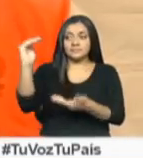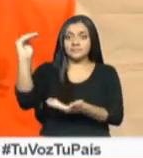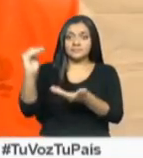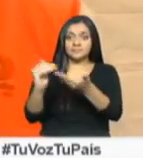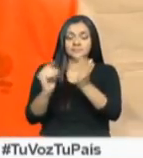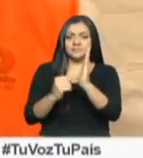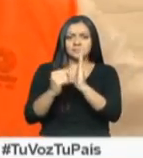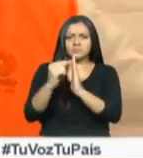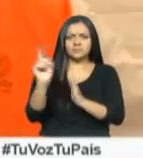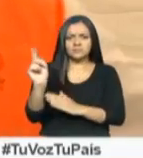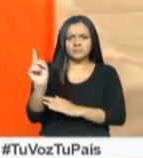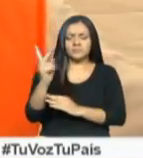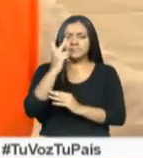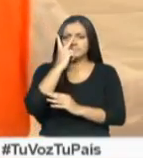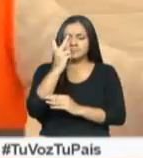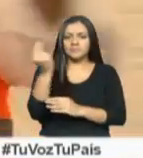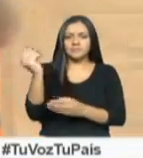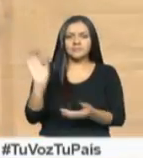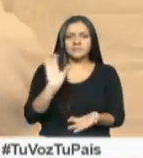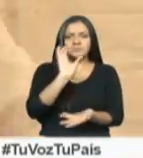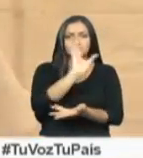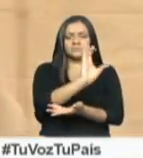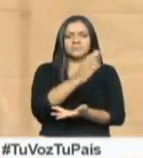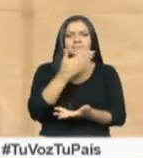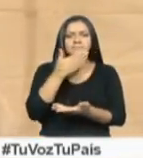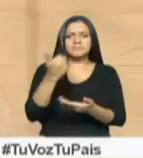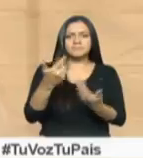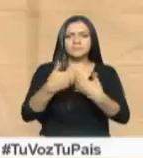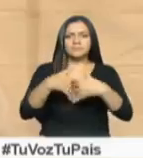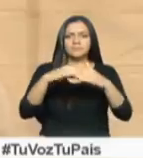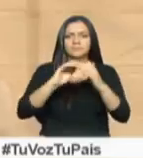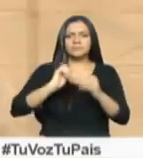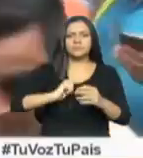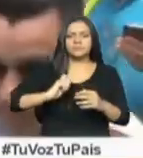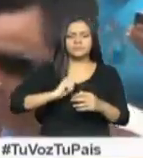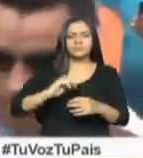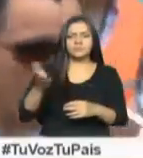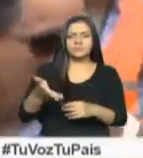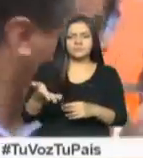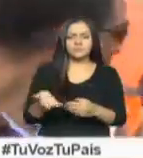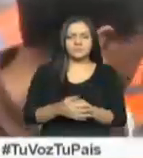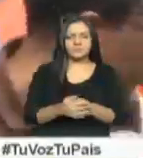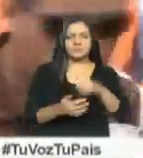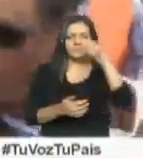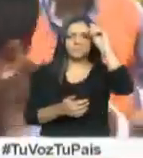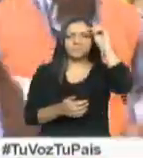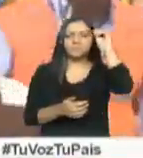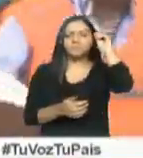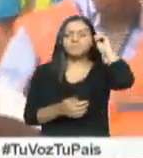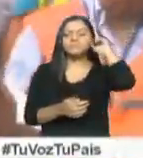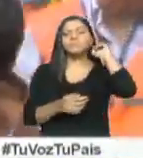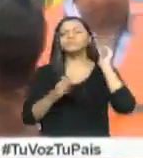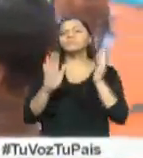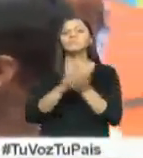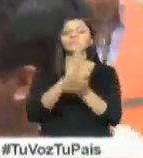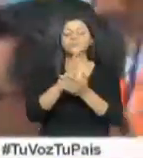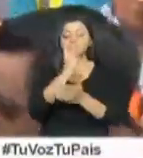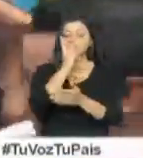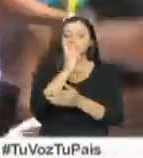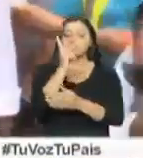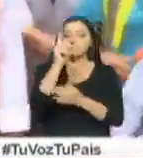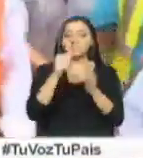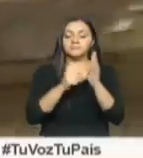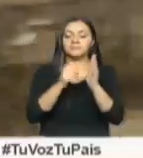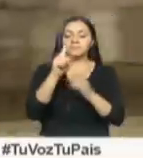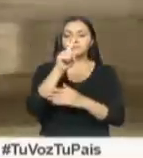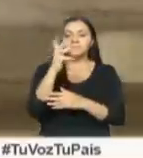esos impuestos, que destinen esa plata a mejorarle el salario a los maestros. ¿Qué les parece? Esta unidad educativa acogerá a 1,140